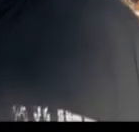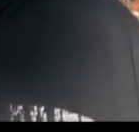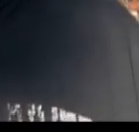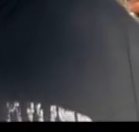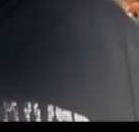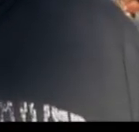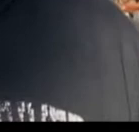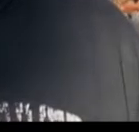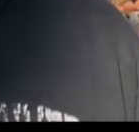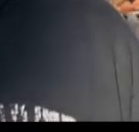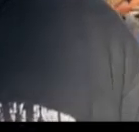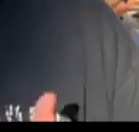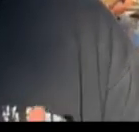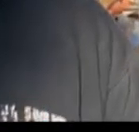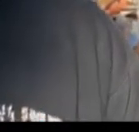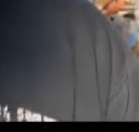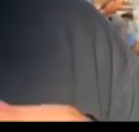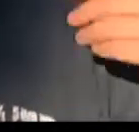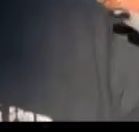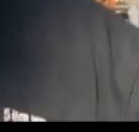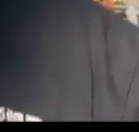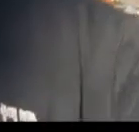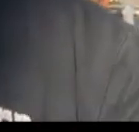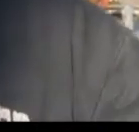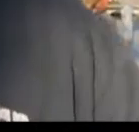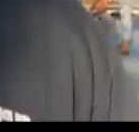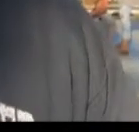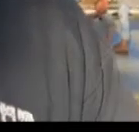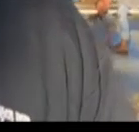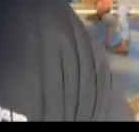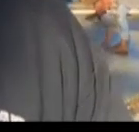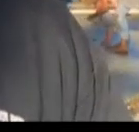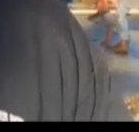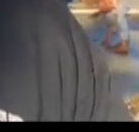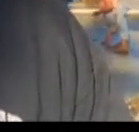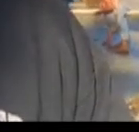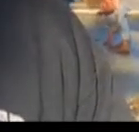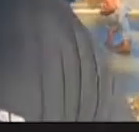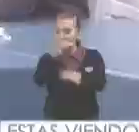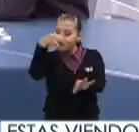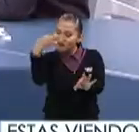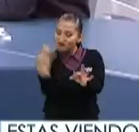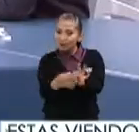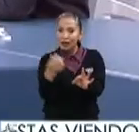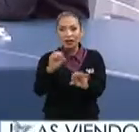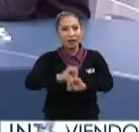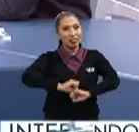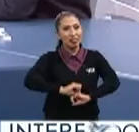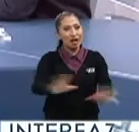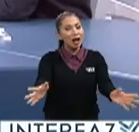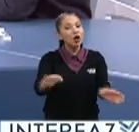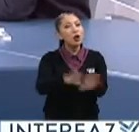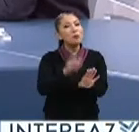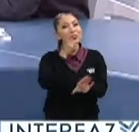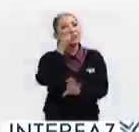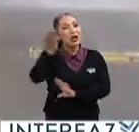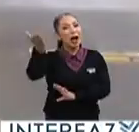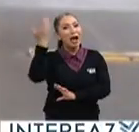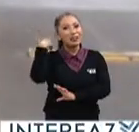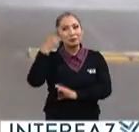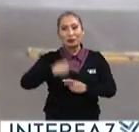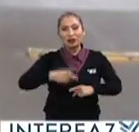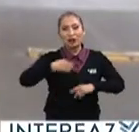medio entre el mensaje de los científicos y la audiencia, ¿no? Y precisamente como lo comentaban